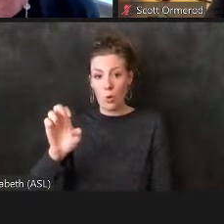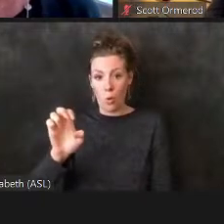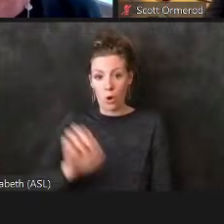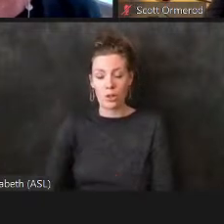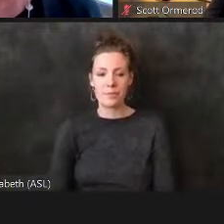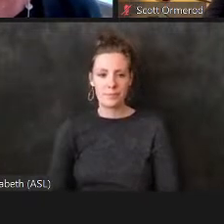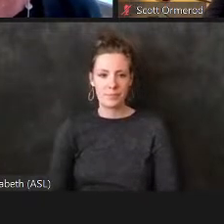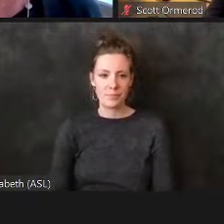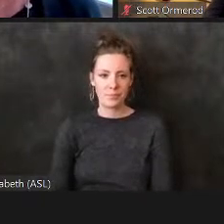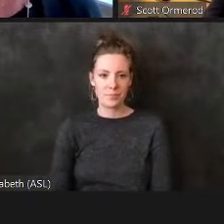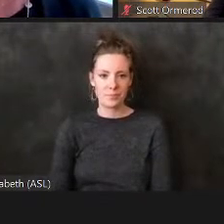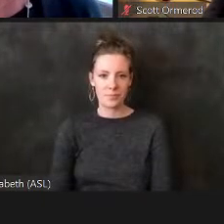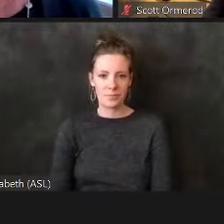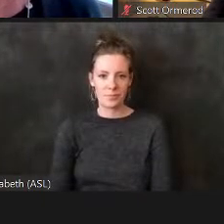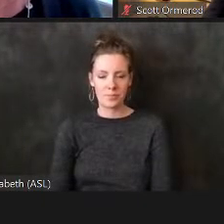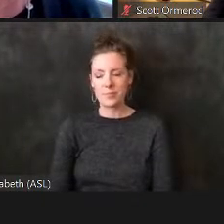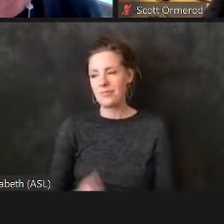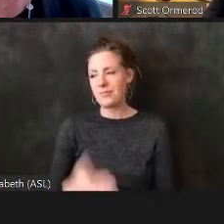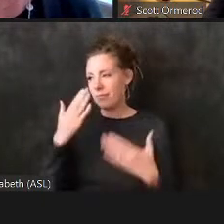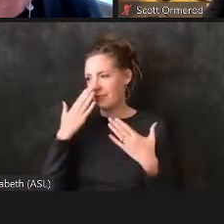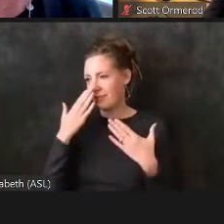información.